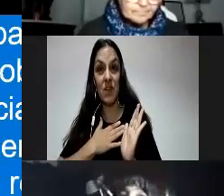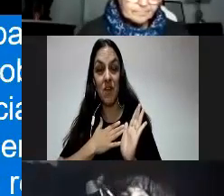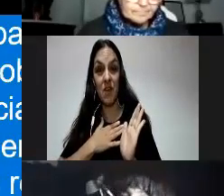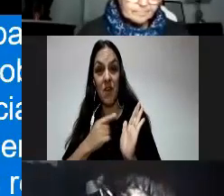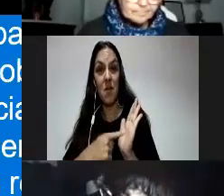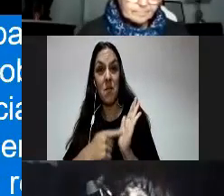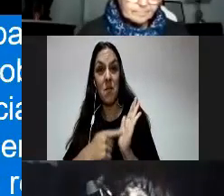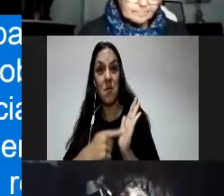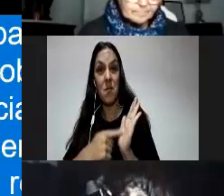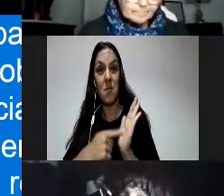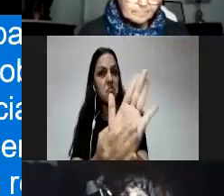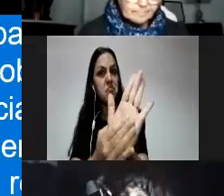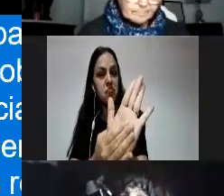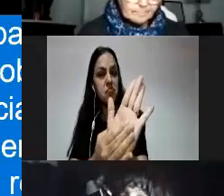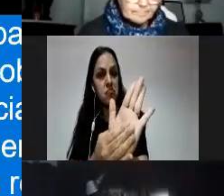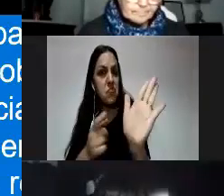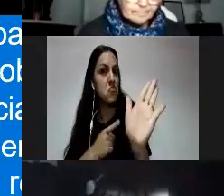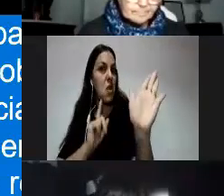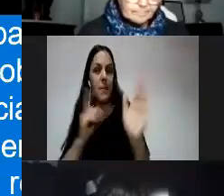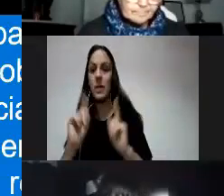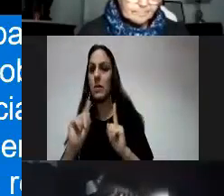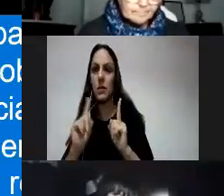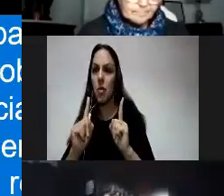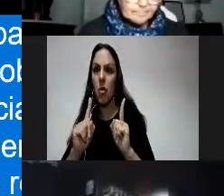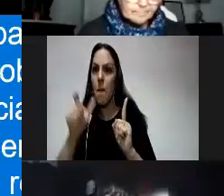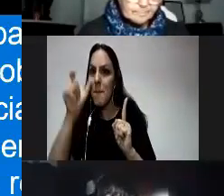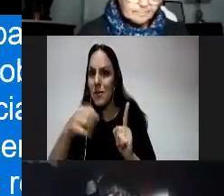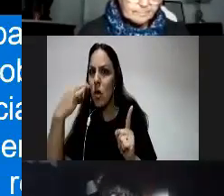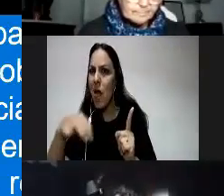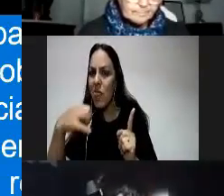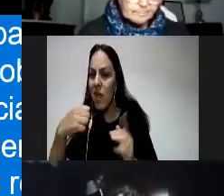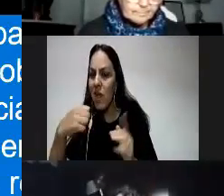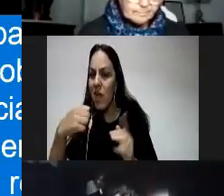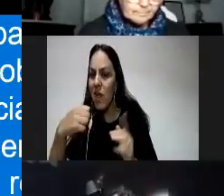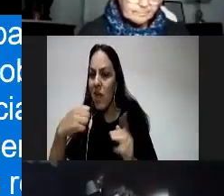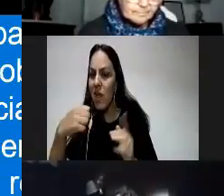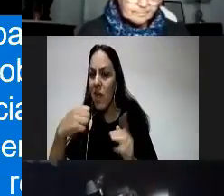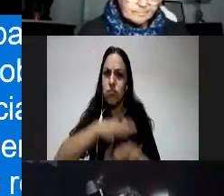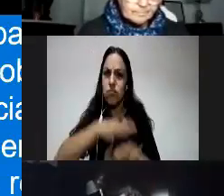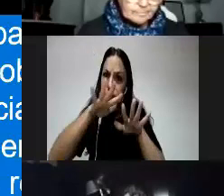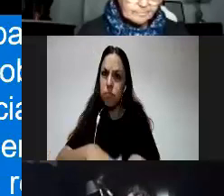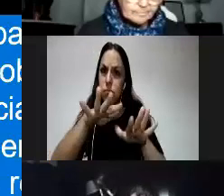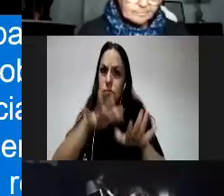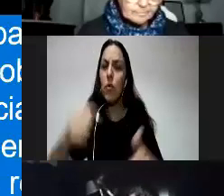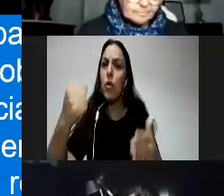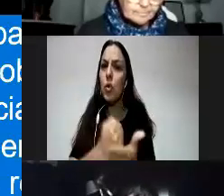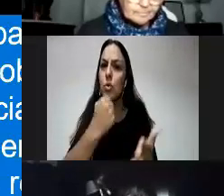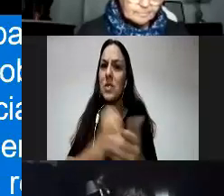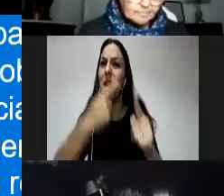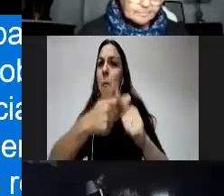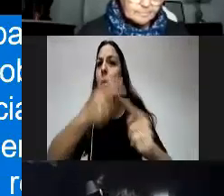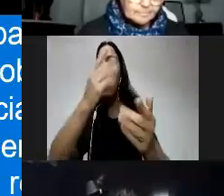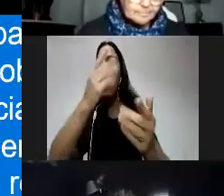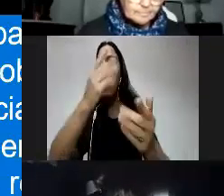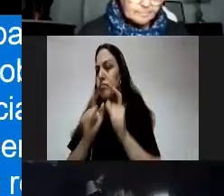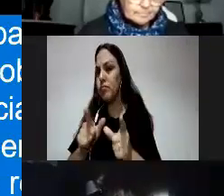que salir a la calle, tiene que pelear por sus derechos, tiene que lograr su